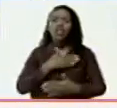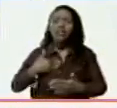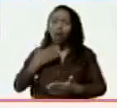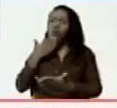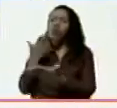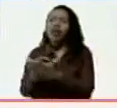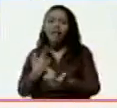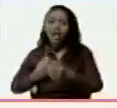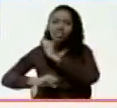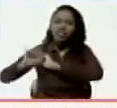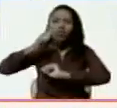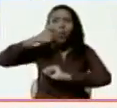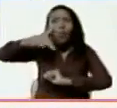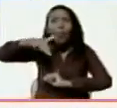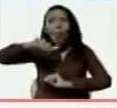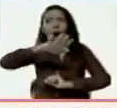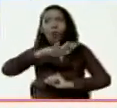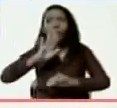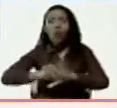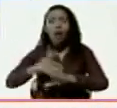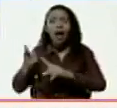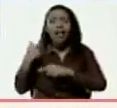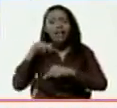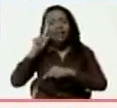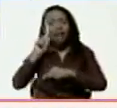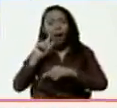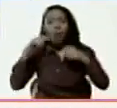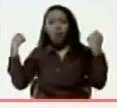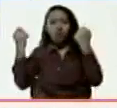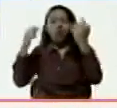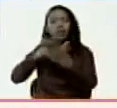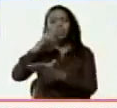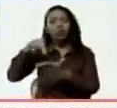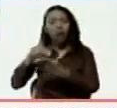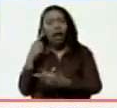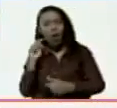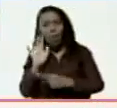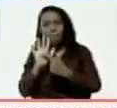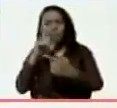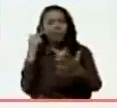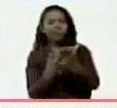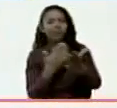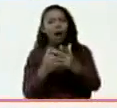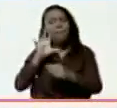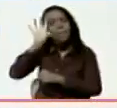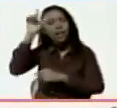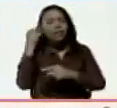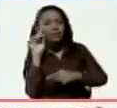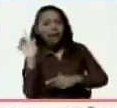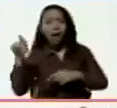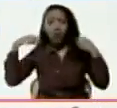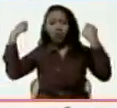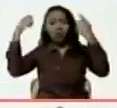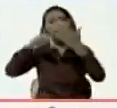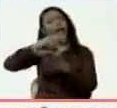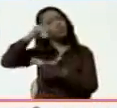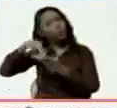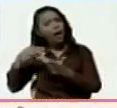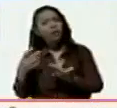al defensor del pueblo porque en esta campaña nacional hoy estamos presentando al país una campaña nacional